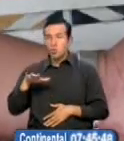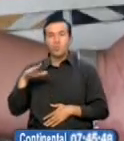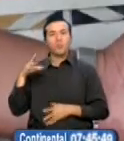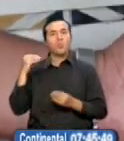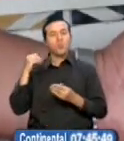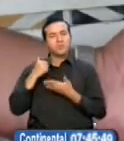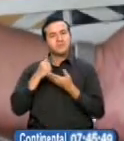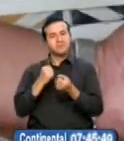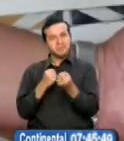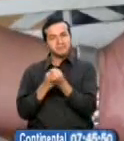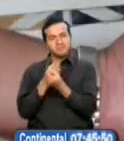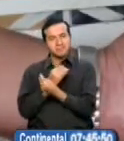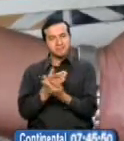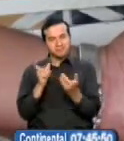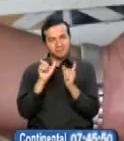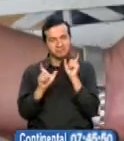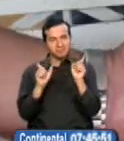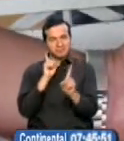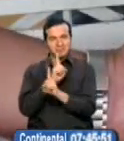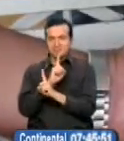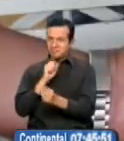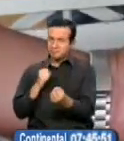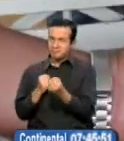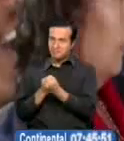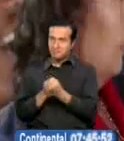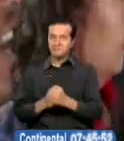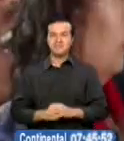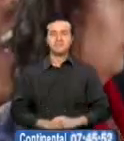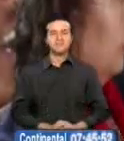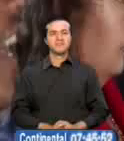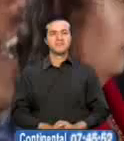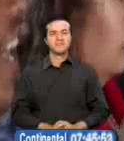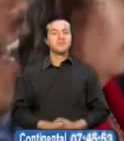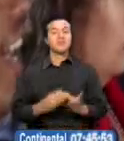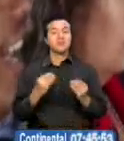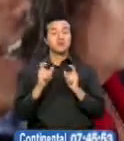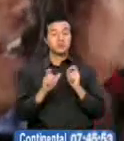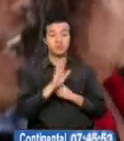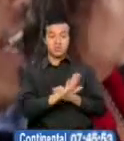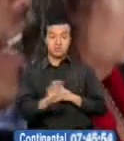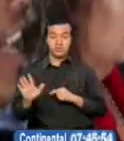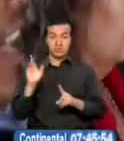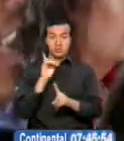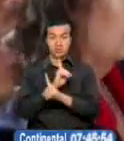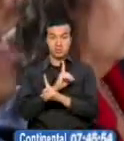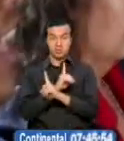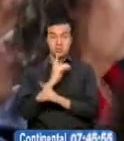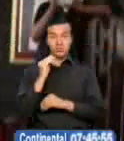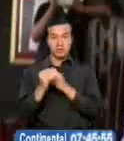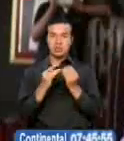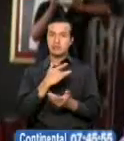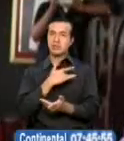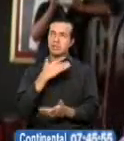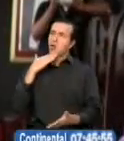muchos beneficios para las personas con discapacidades. Muchas de las personas con discapacidades están agradecidas con este gobierno,